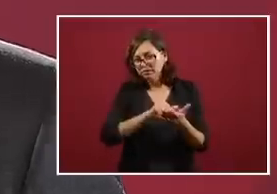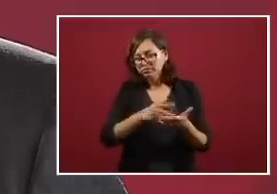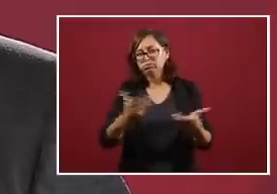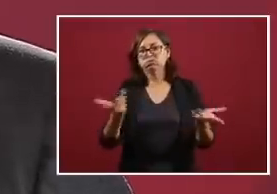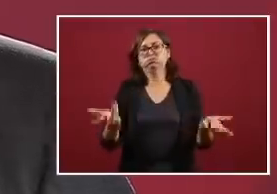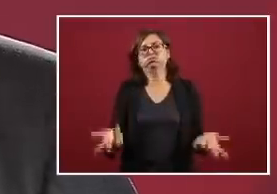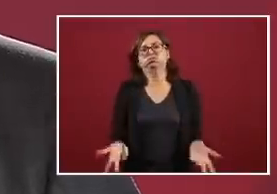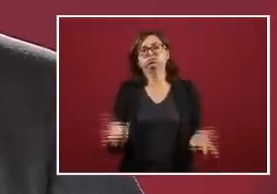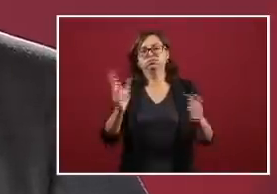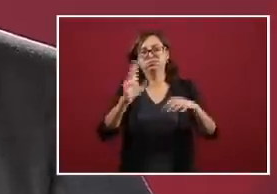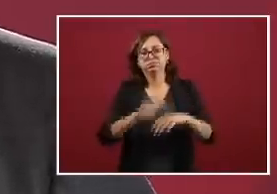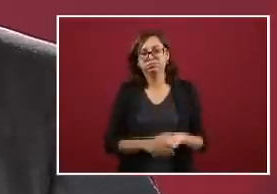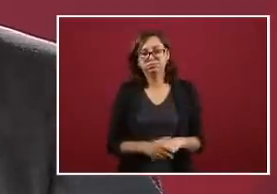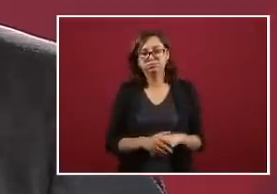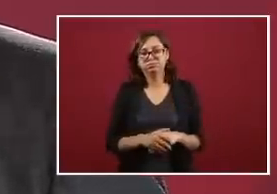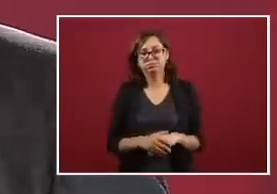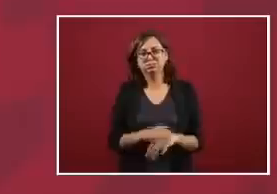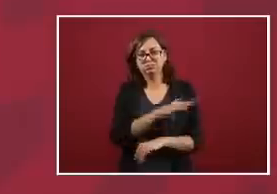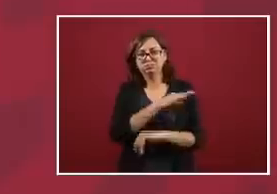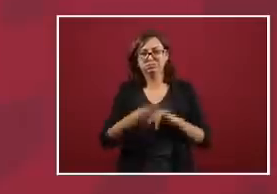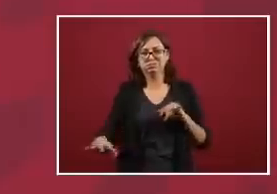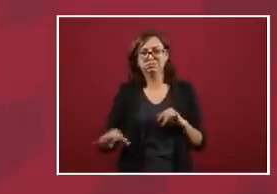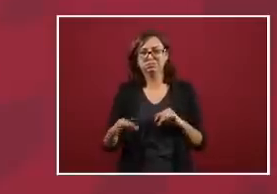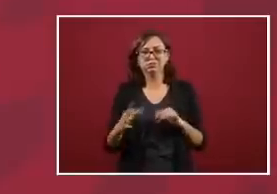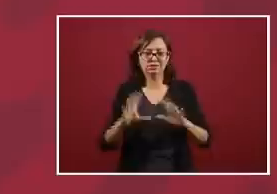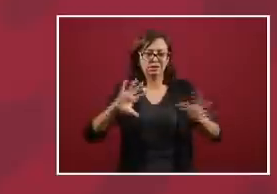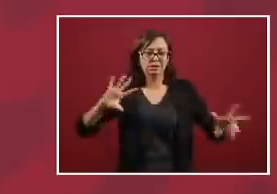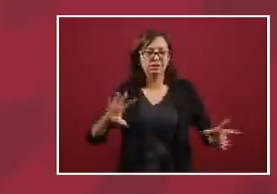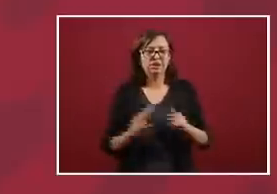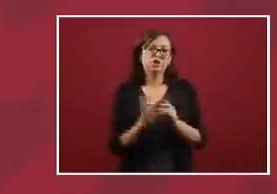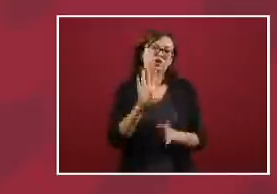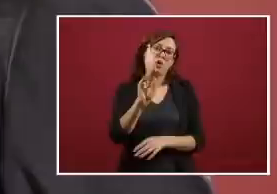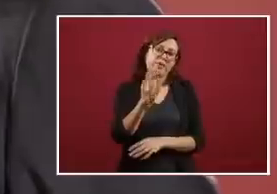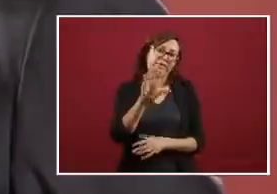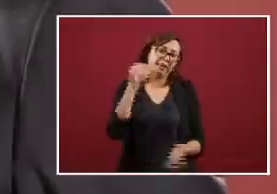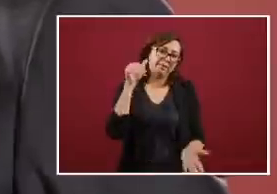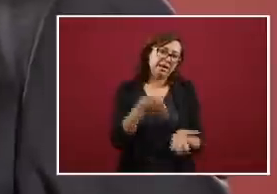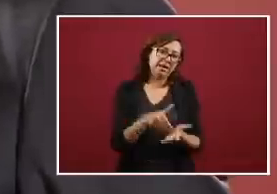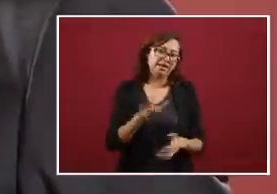o sea, que al final va a costar 90,000,